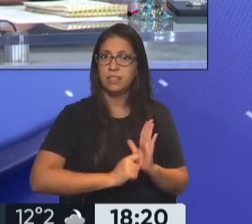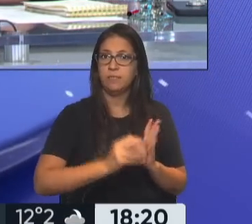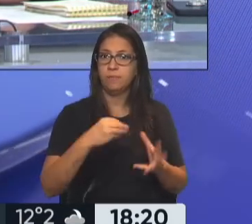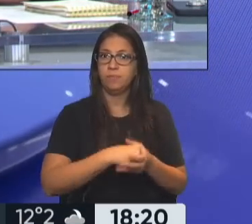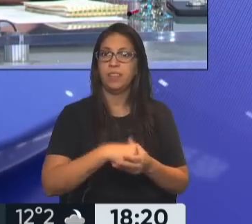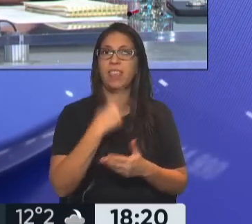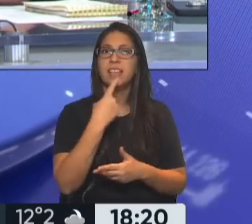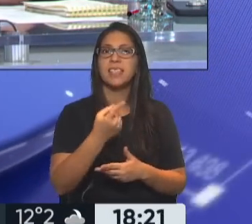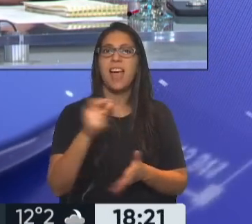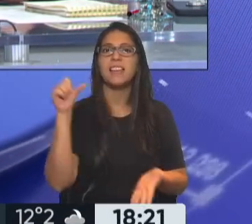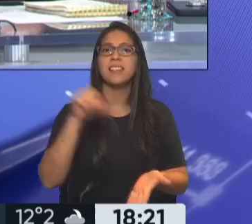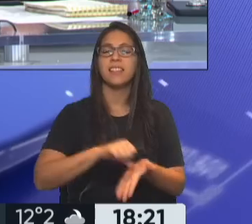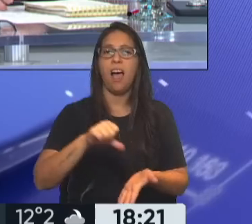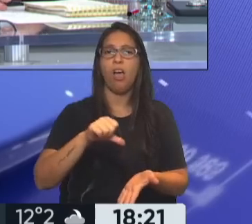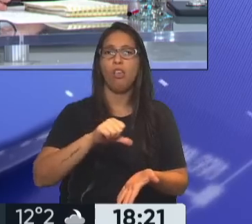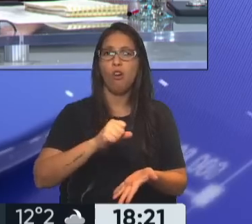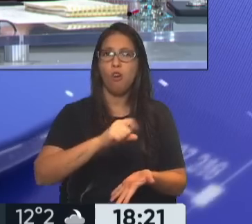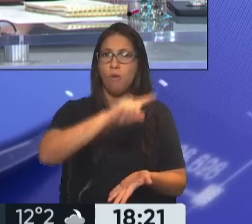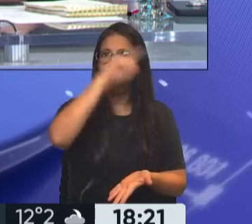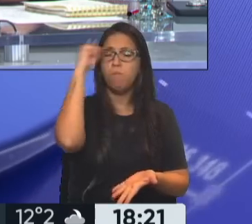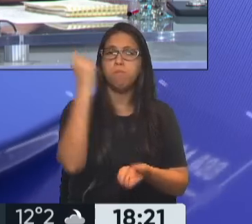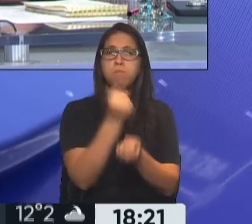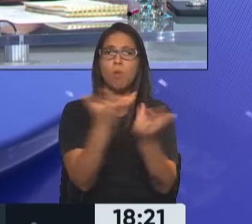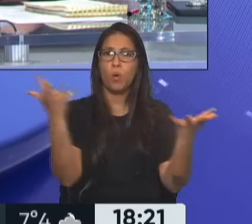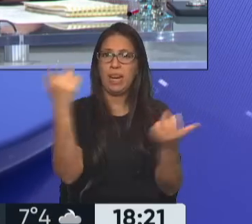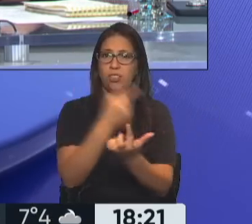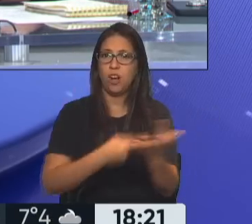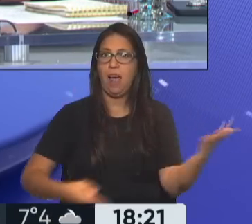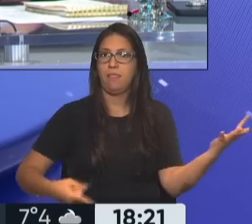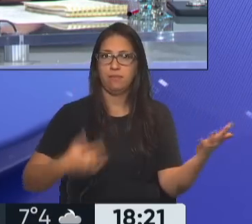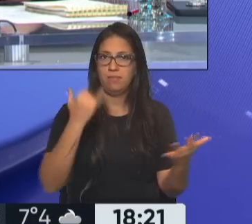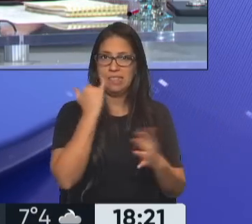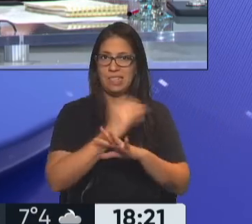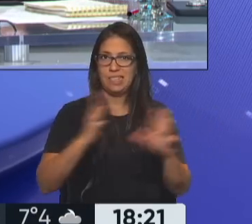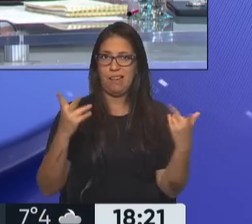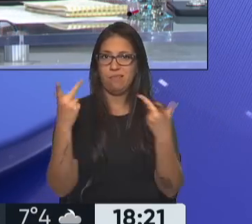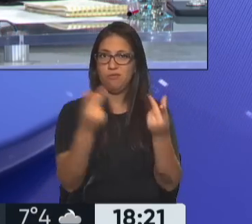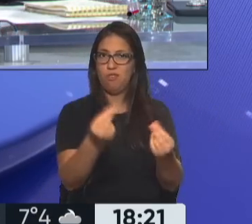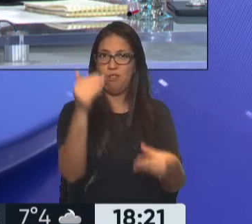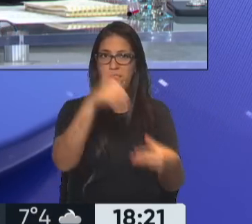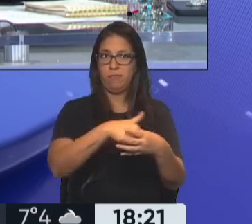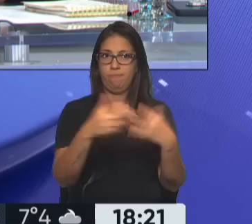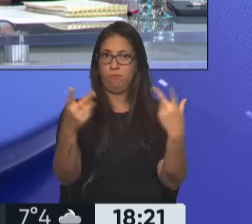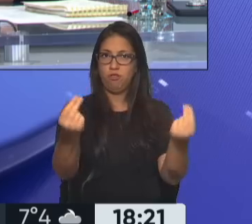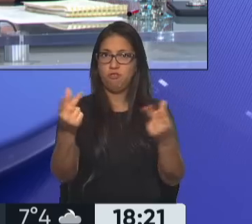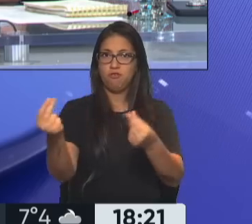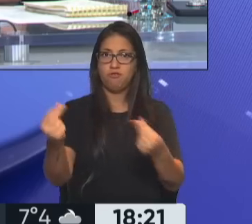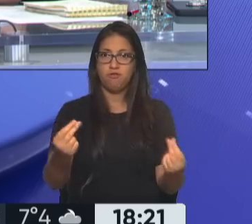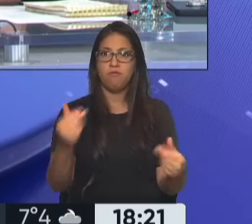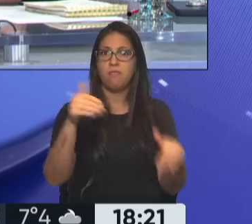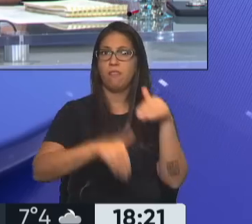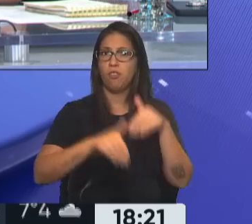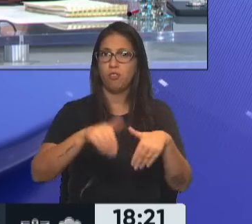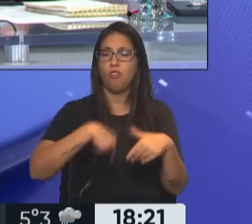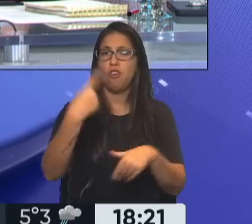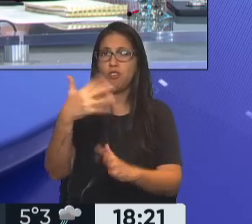Estado plurinacional, ¿no? Correcto. Algo que, bueno, ya quedó muy lejano porque ese texto constitucional fue rechazado. Después, recordemos que se votó